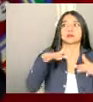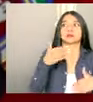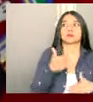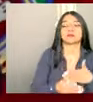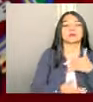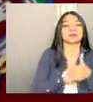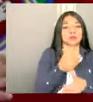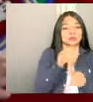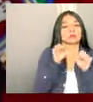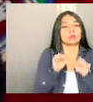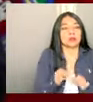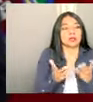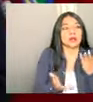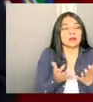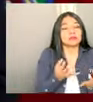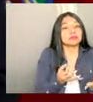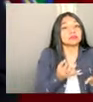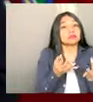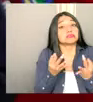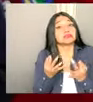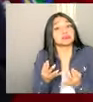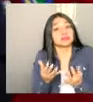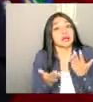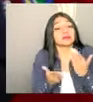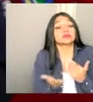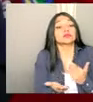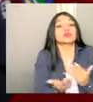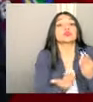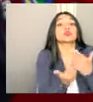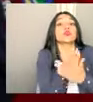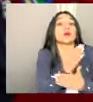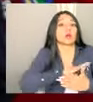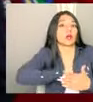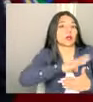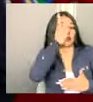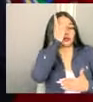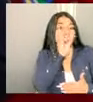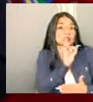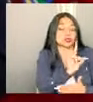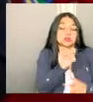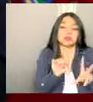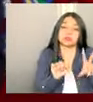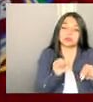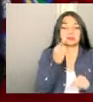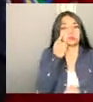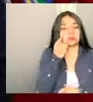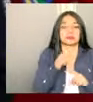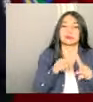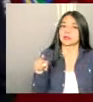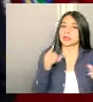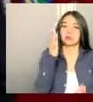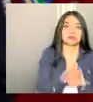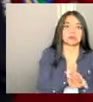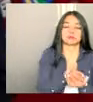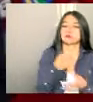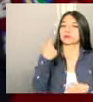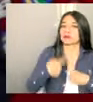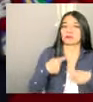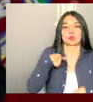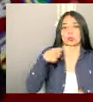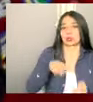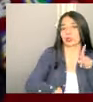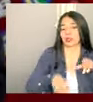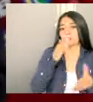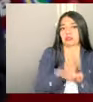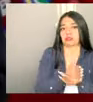que podemos postergarlo para que sea la nueva administración la que decida, lo podemos hacer, pero no podemos detener la ciudad, que más bien va a